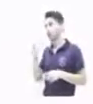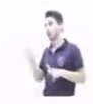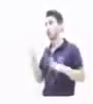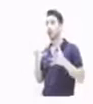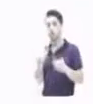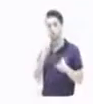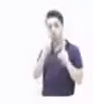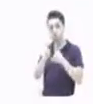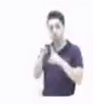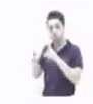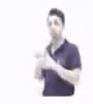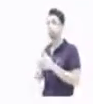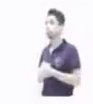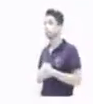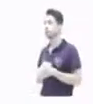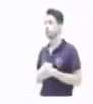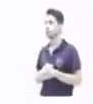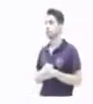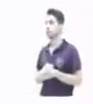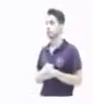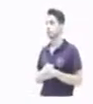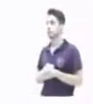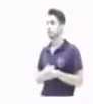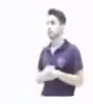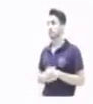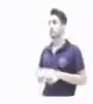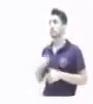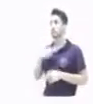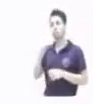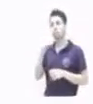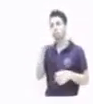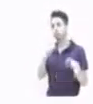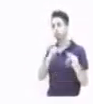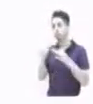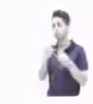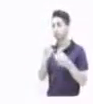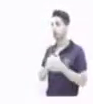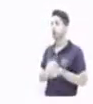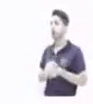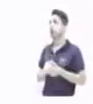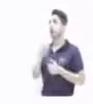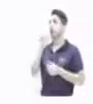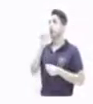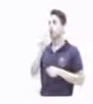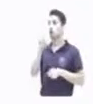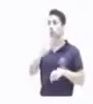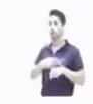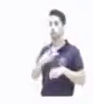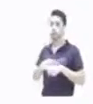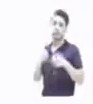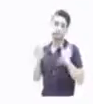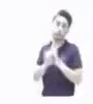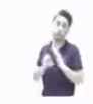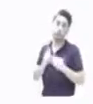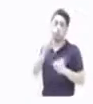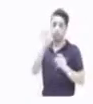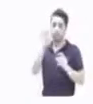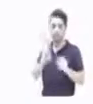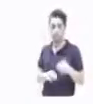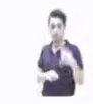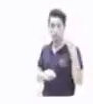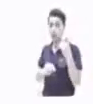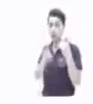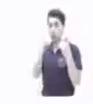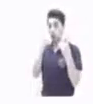va a ser con repetidos o sin repetidos. Entonces, ¿yo puedo aparecer dos veces? No,